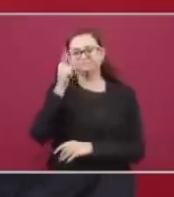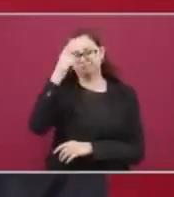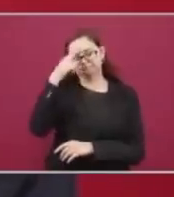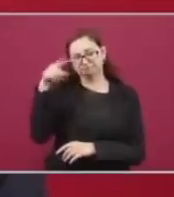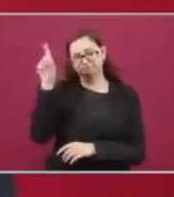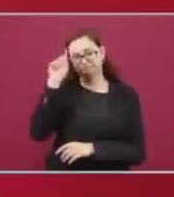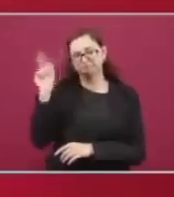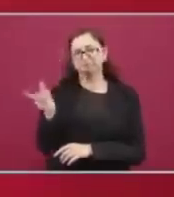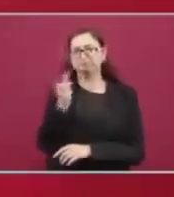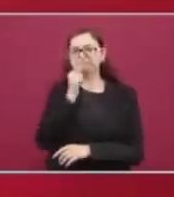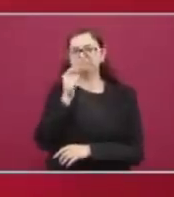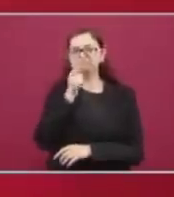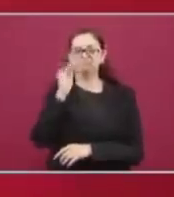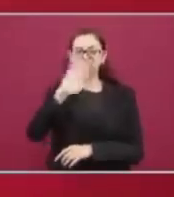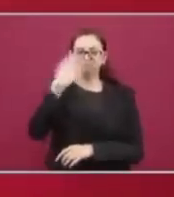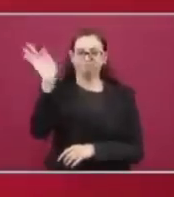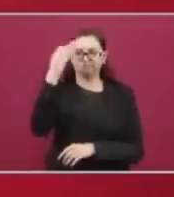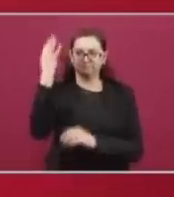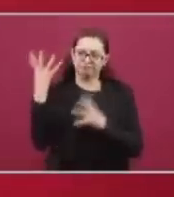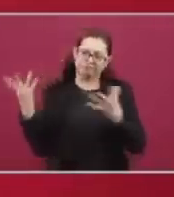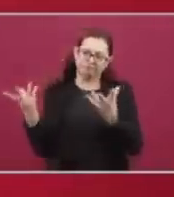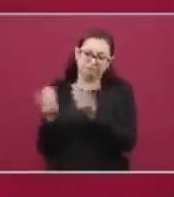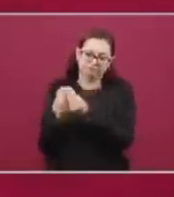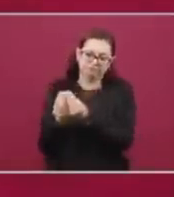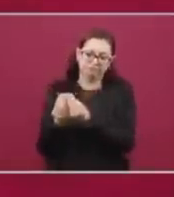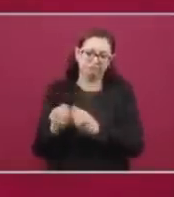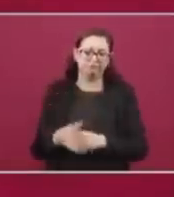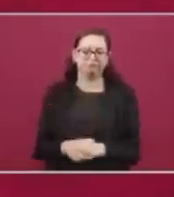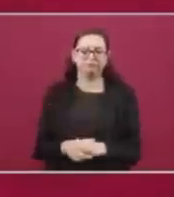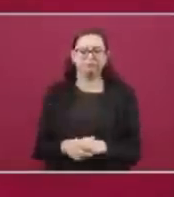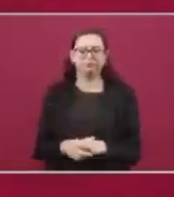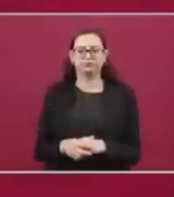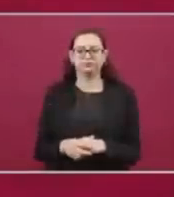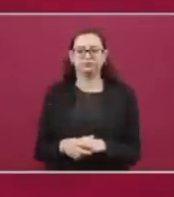y de la Policía Federal. Es